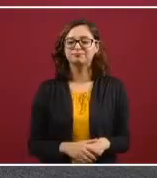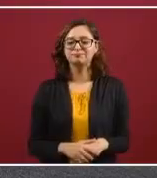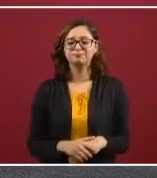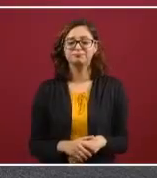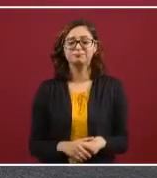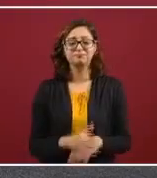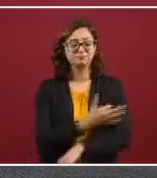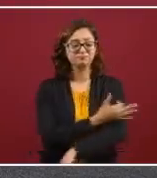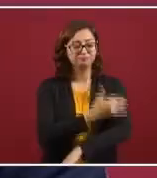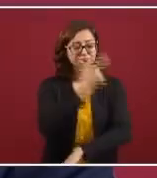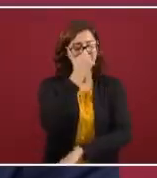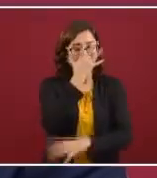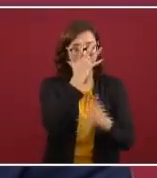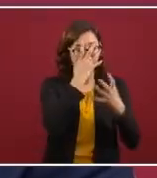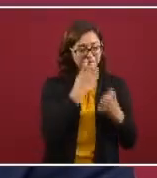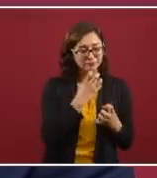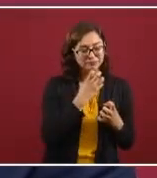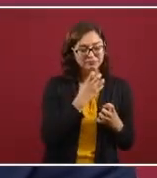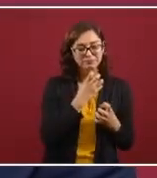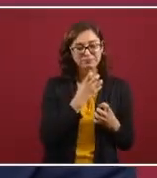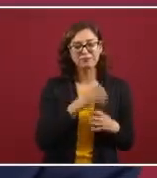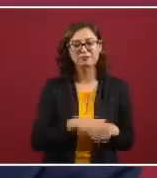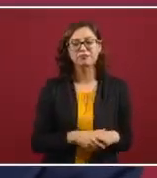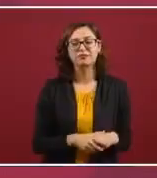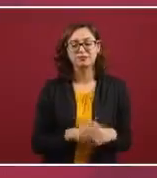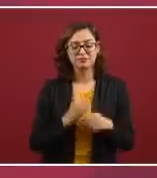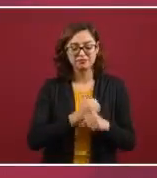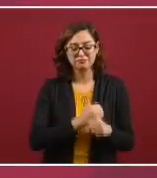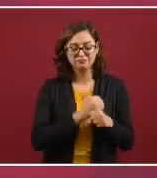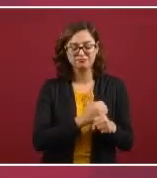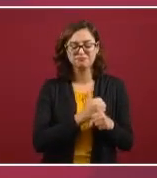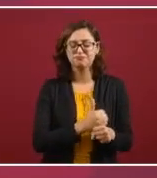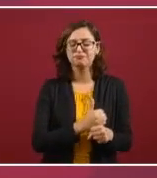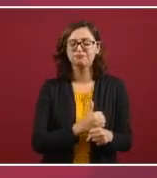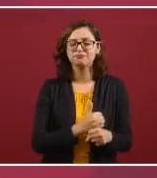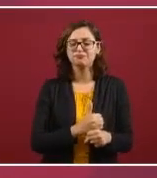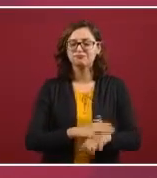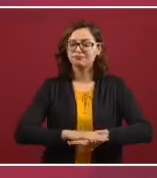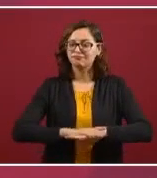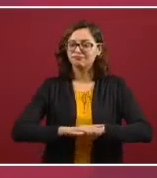tarde, noche triste y de angustia. Ya,